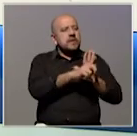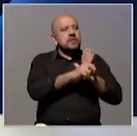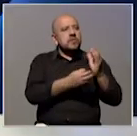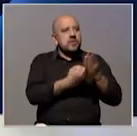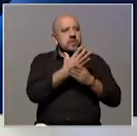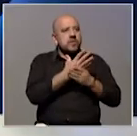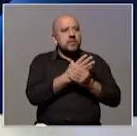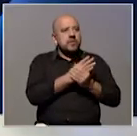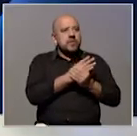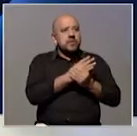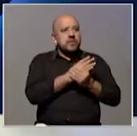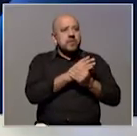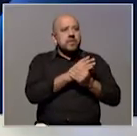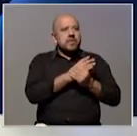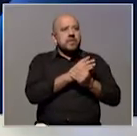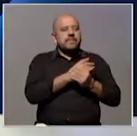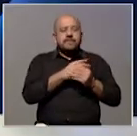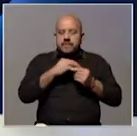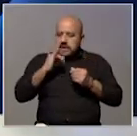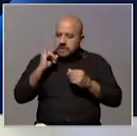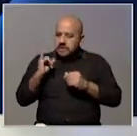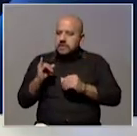bueno en sí